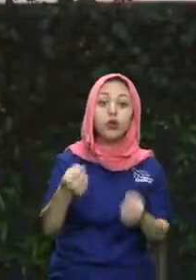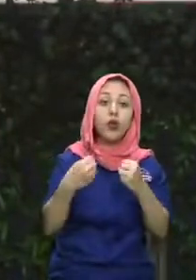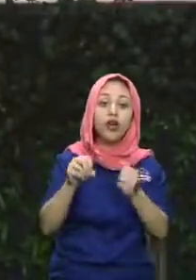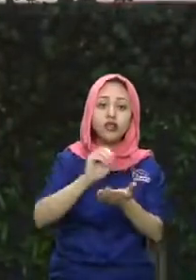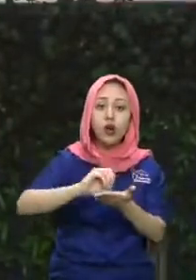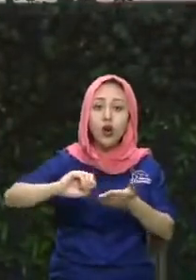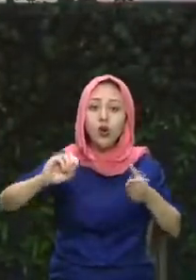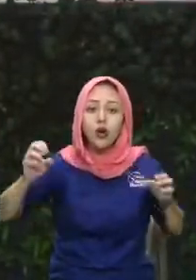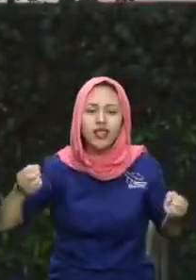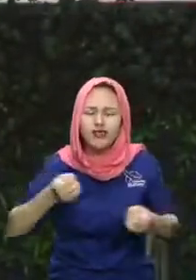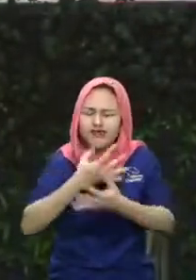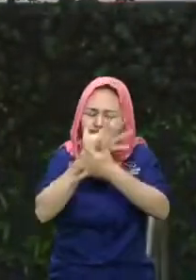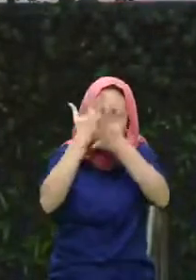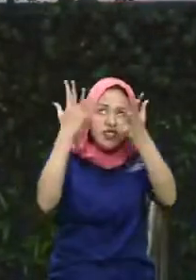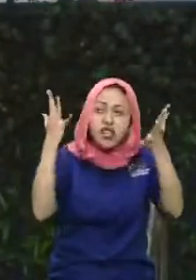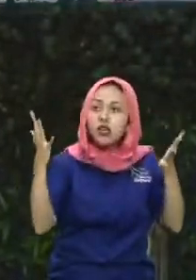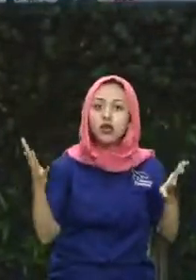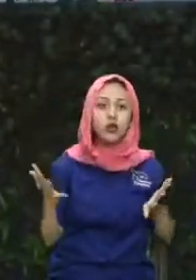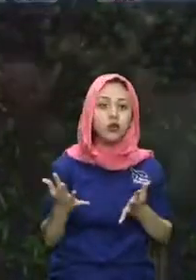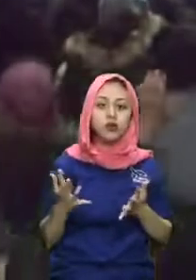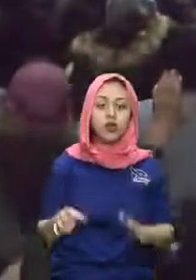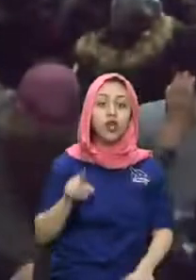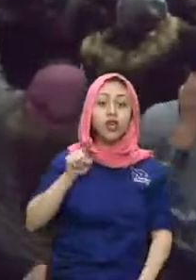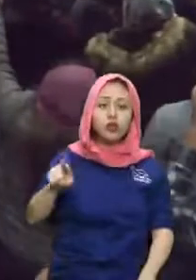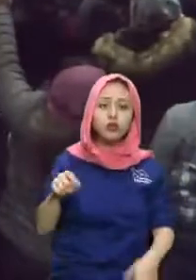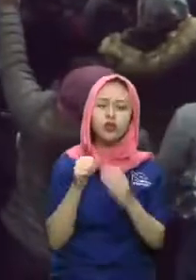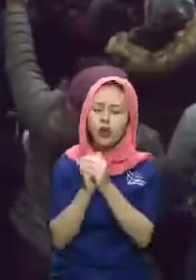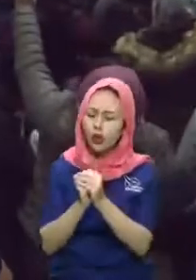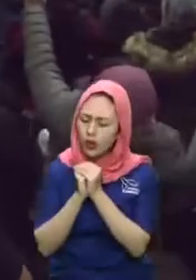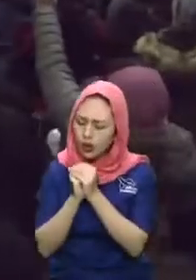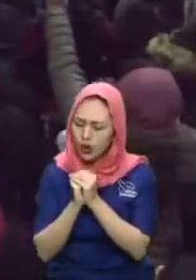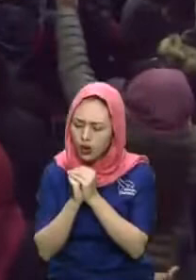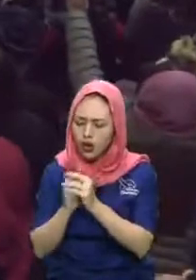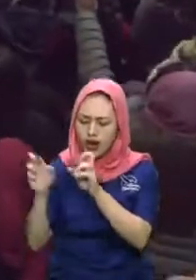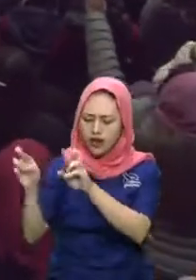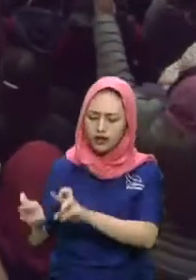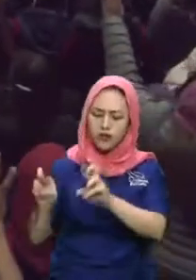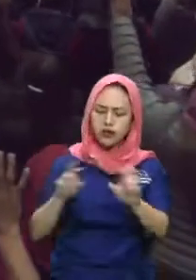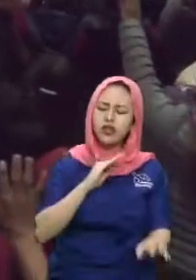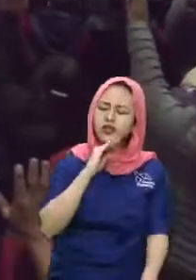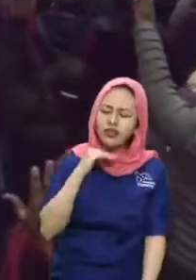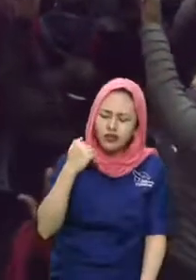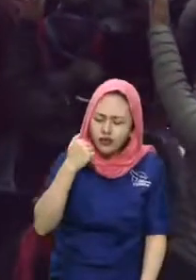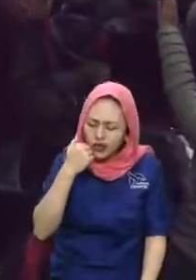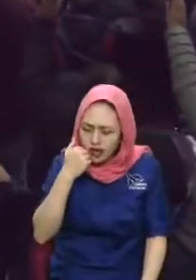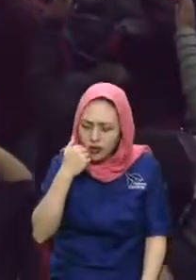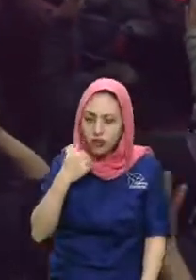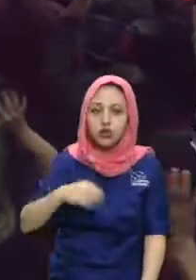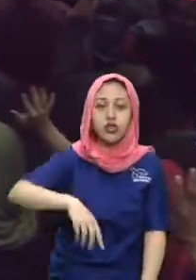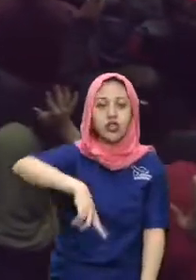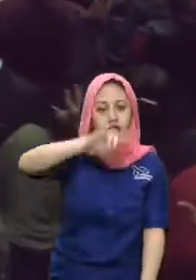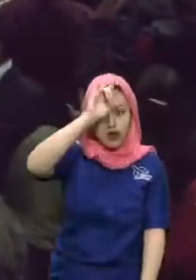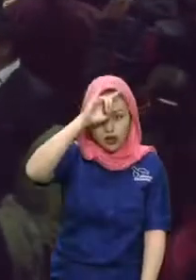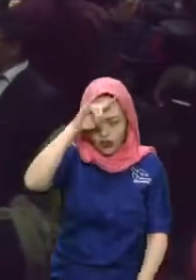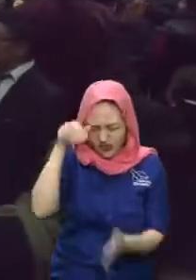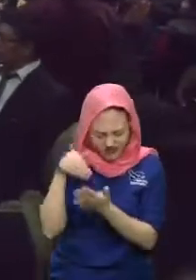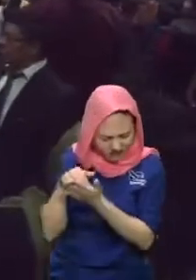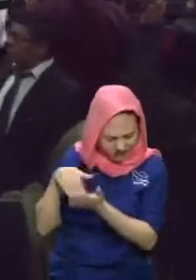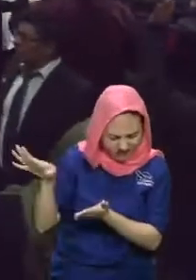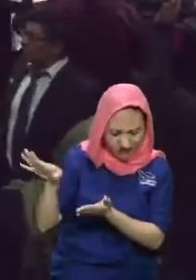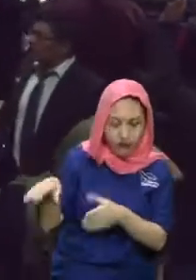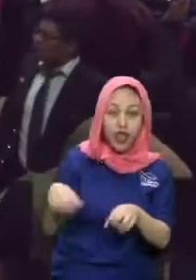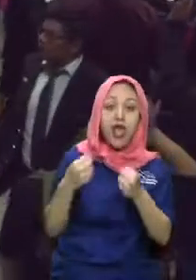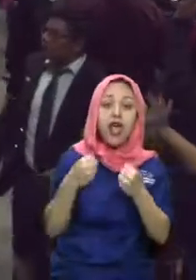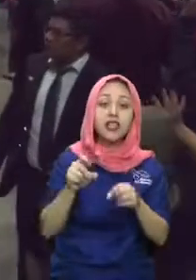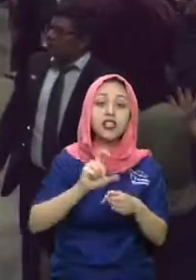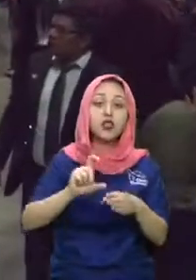los enfermos. Reprende a los demonios. Haz lo que Cristo hizo. En fe,